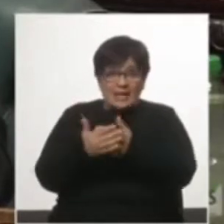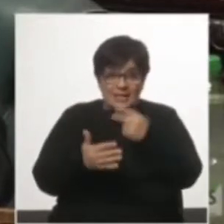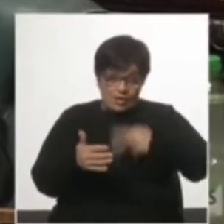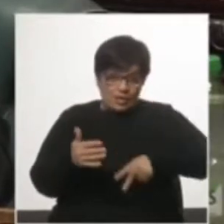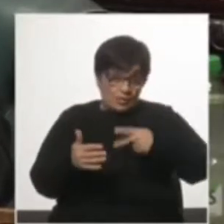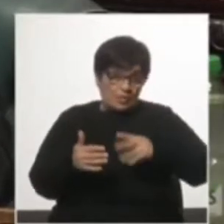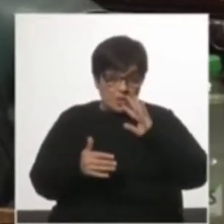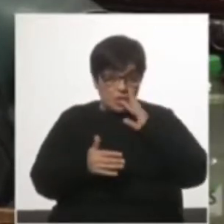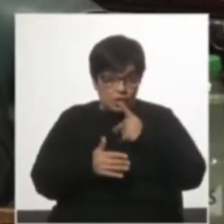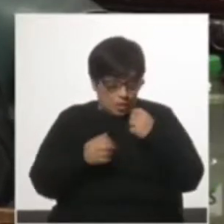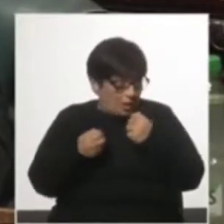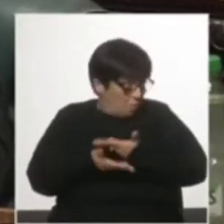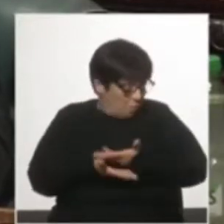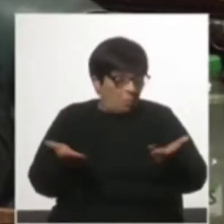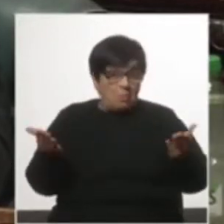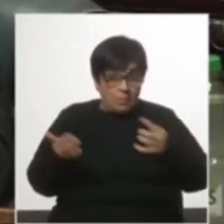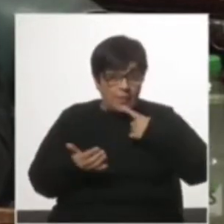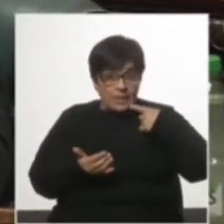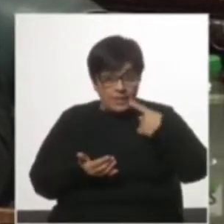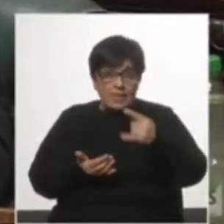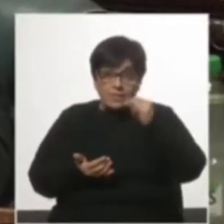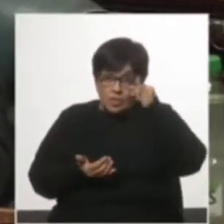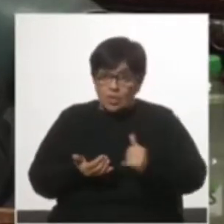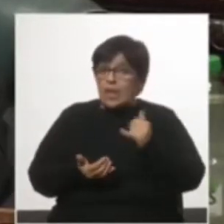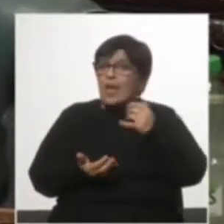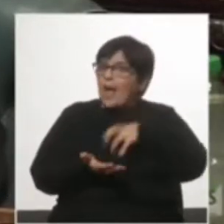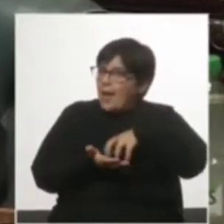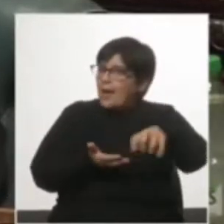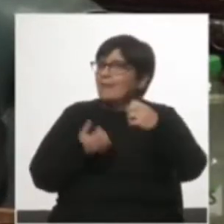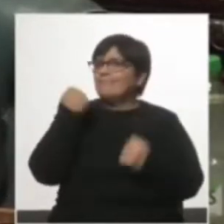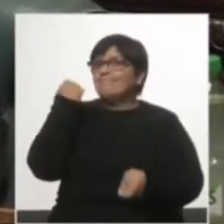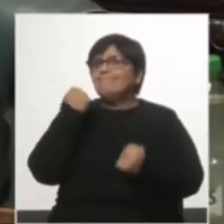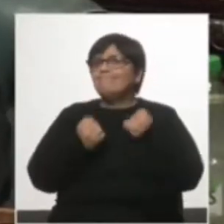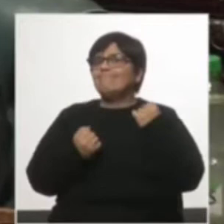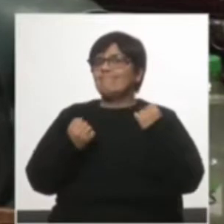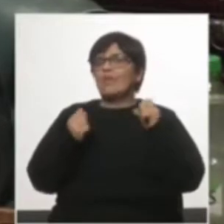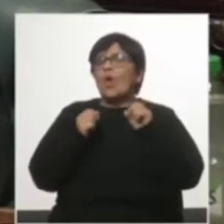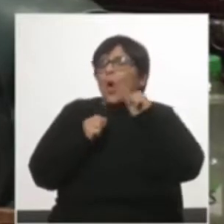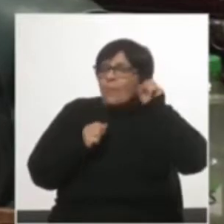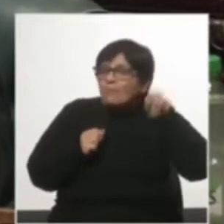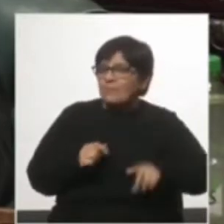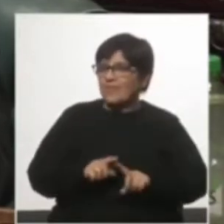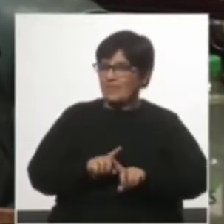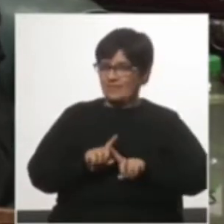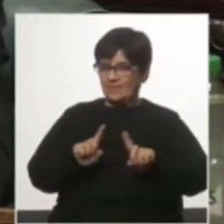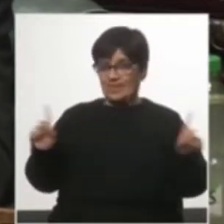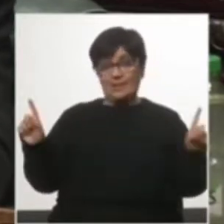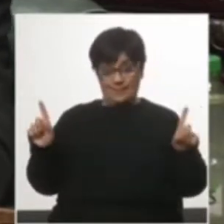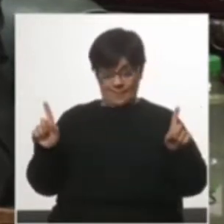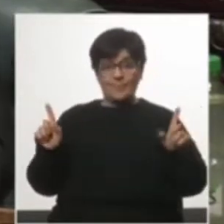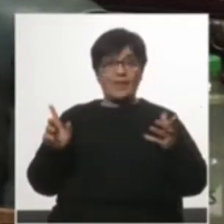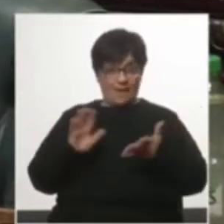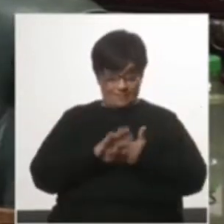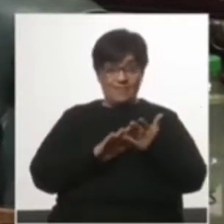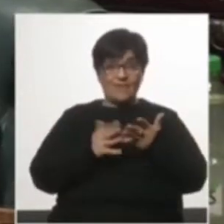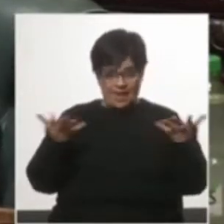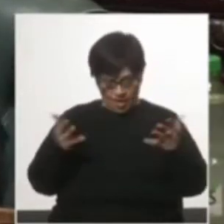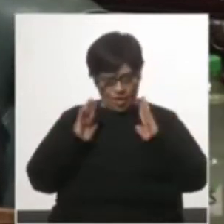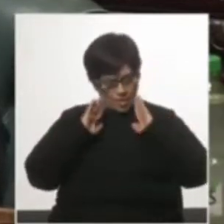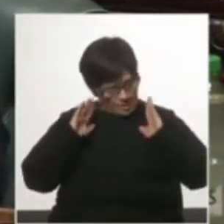reconocíamos públicamente. En el terreno económico tenemos una visión discrepante, ahora voy a entrar un poco en